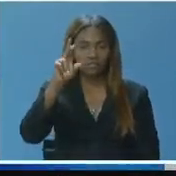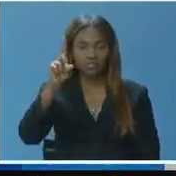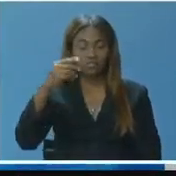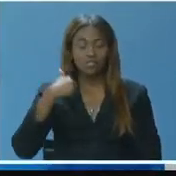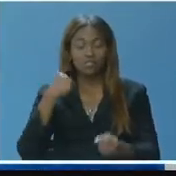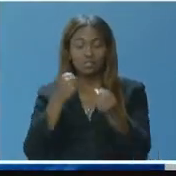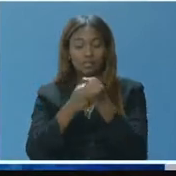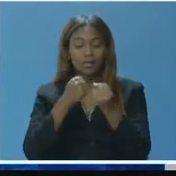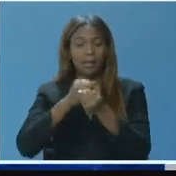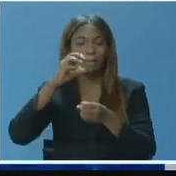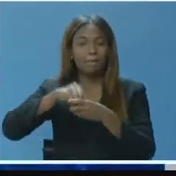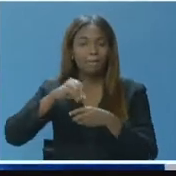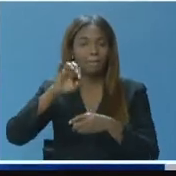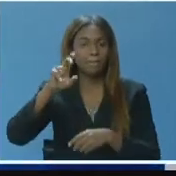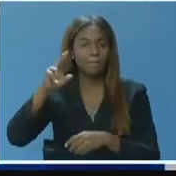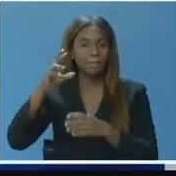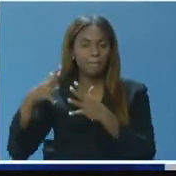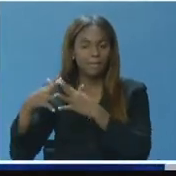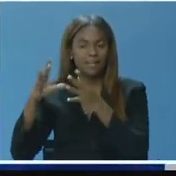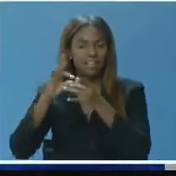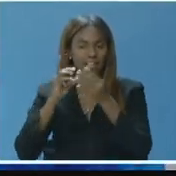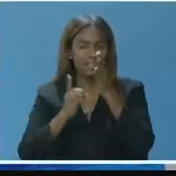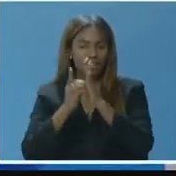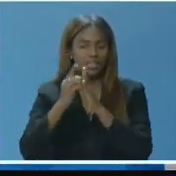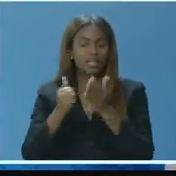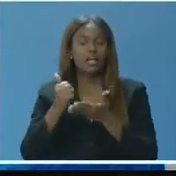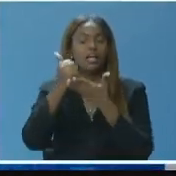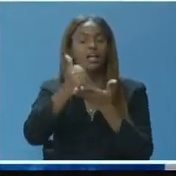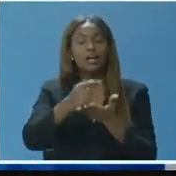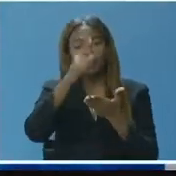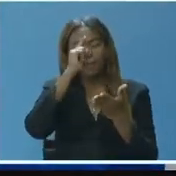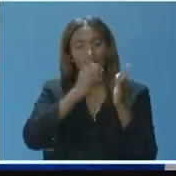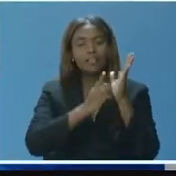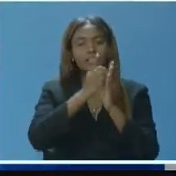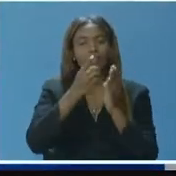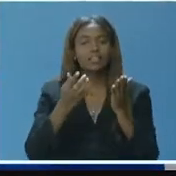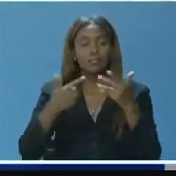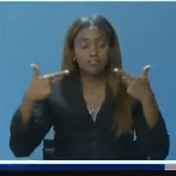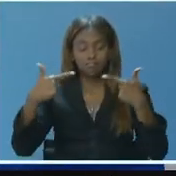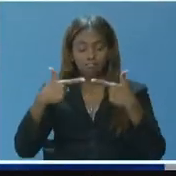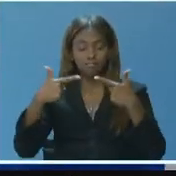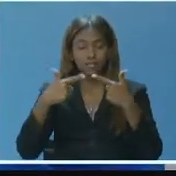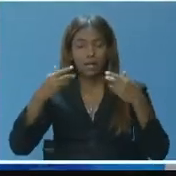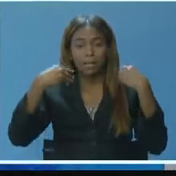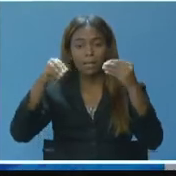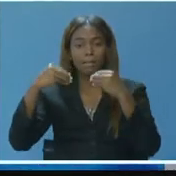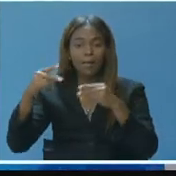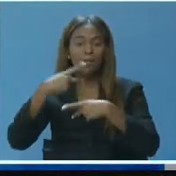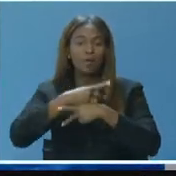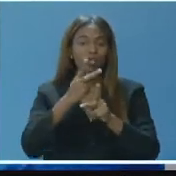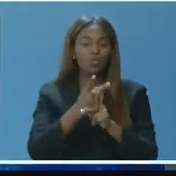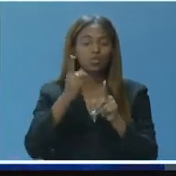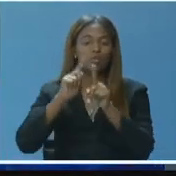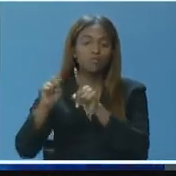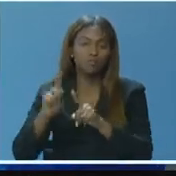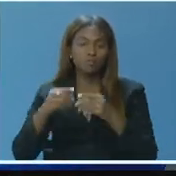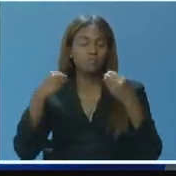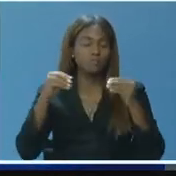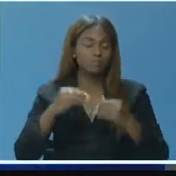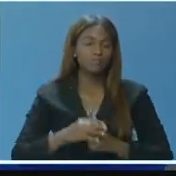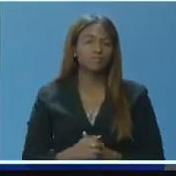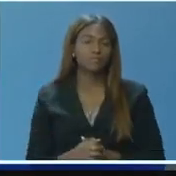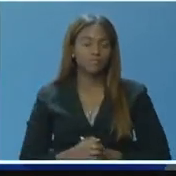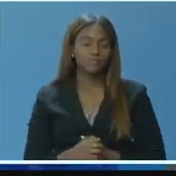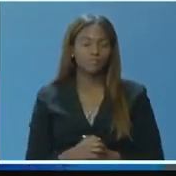de Desarrollo, es parte de la ejecución de un proyecto para el desarrollo del sistema electrónico de subastas de productos agrícolas. Tomando